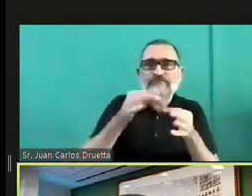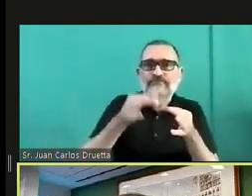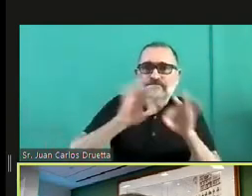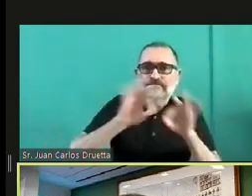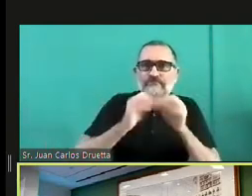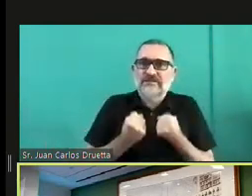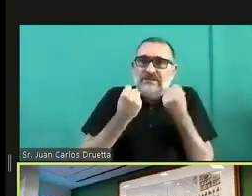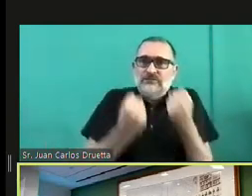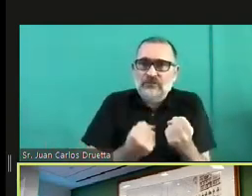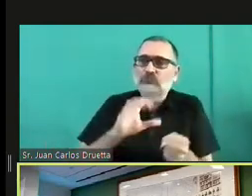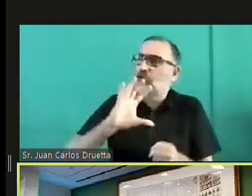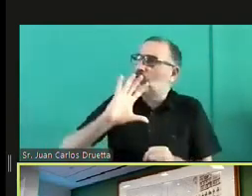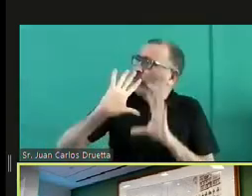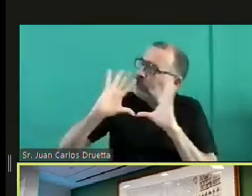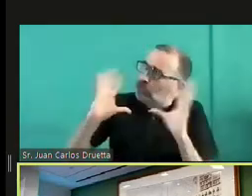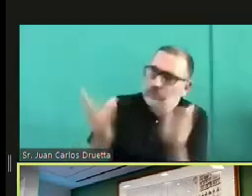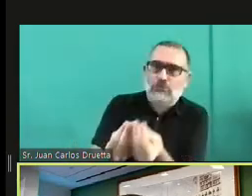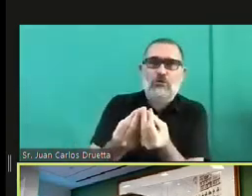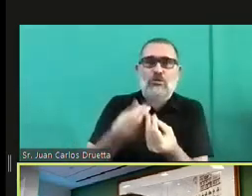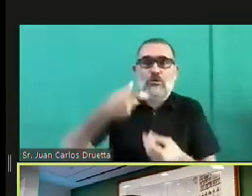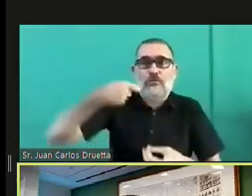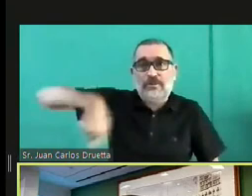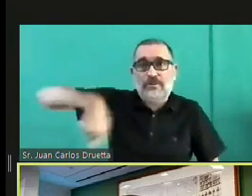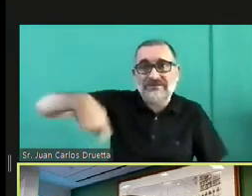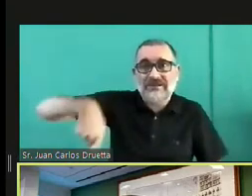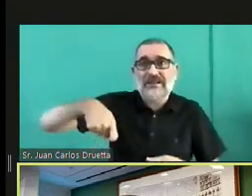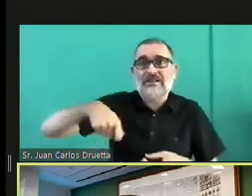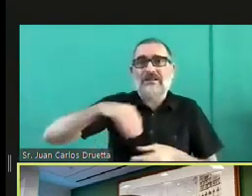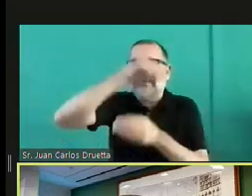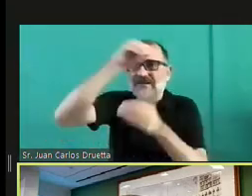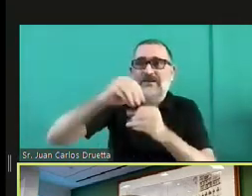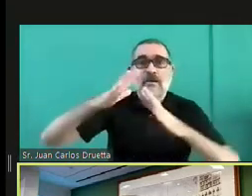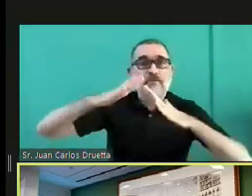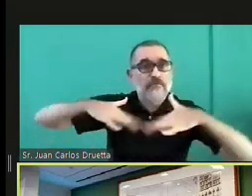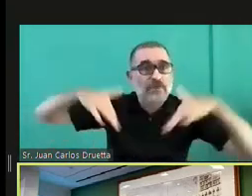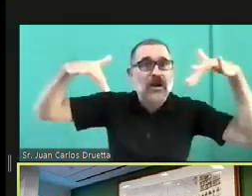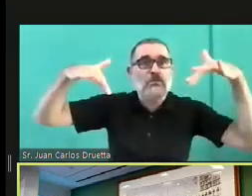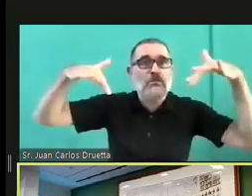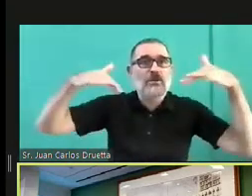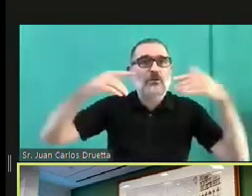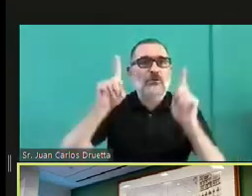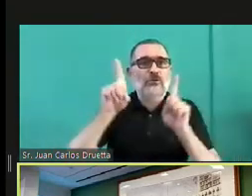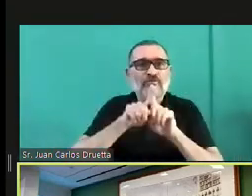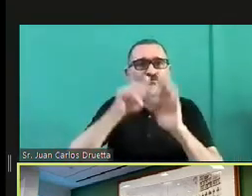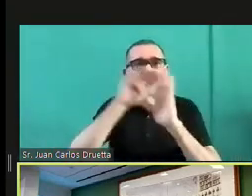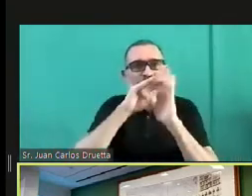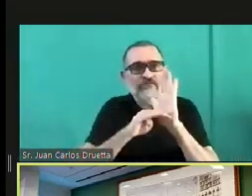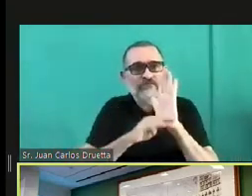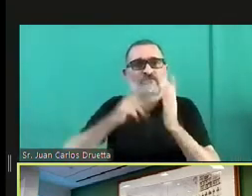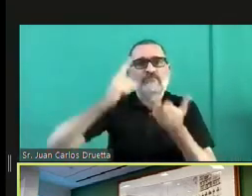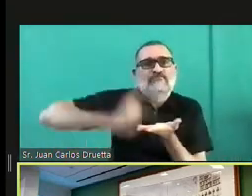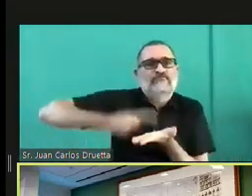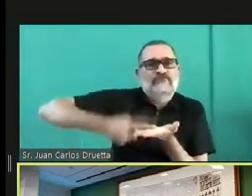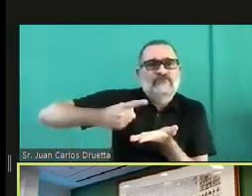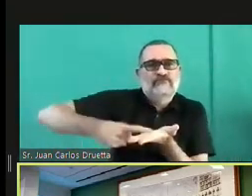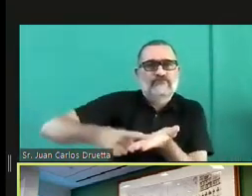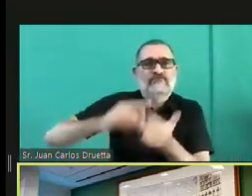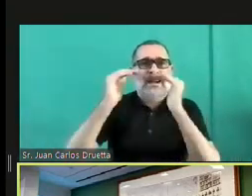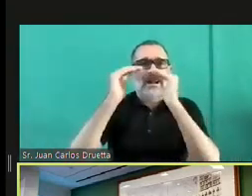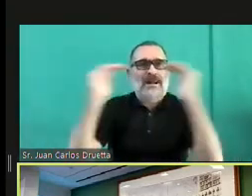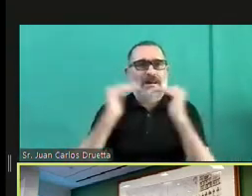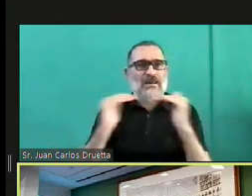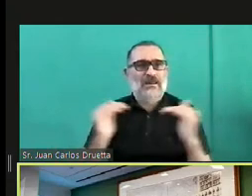industrias y con empresas fuertes que resisten nuestros esfuerzos de reducir el uso